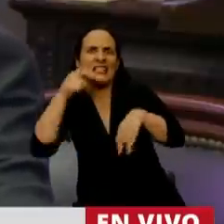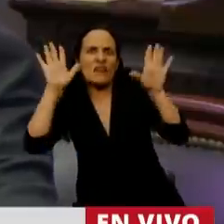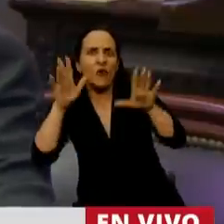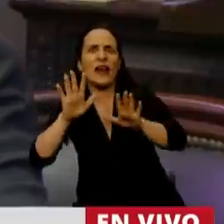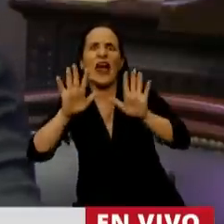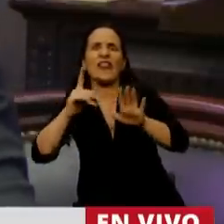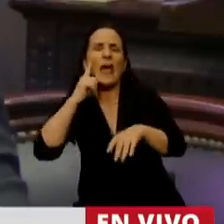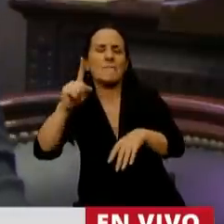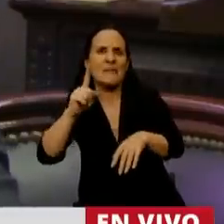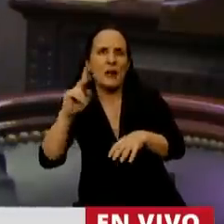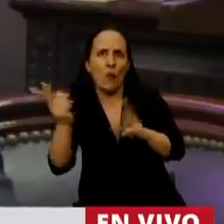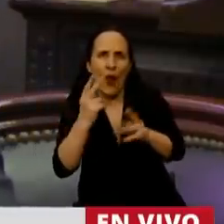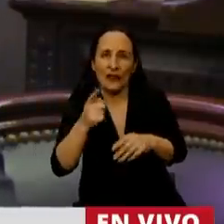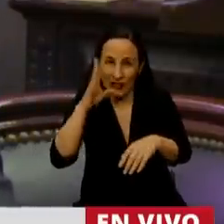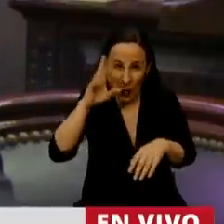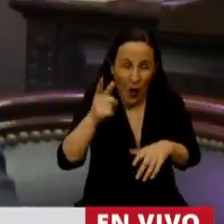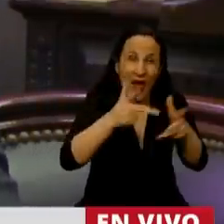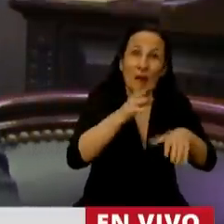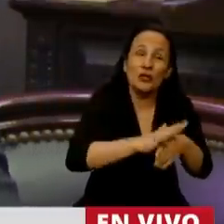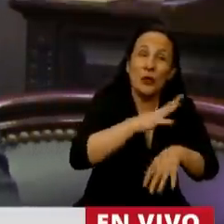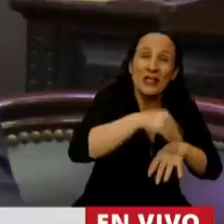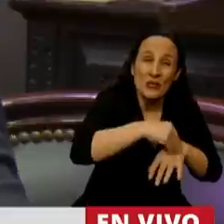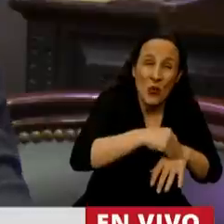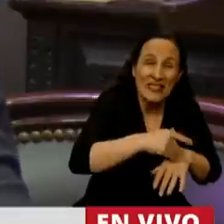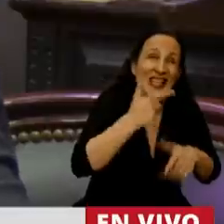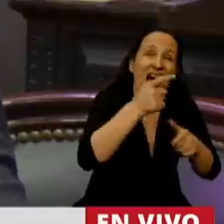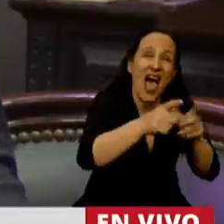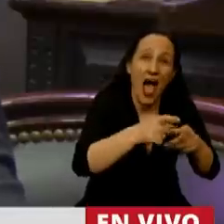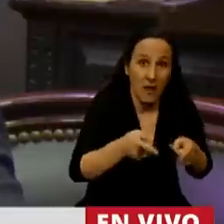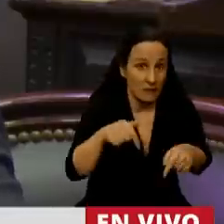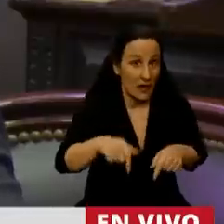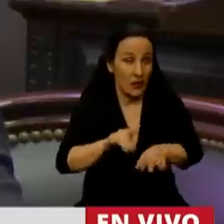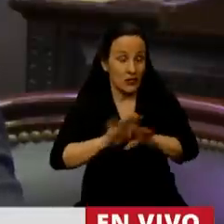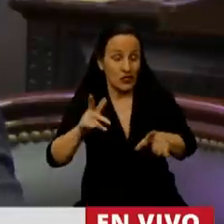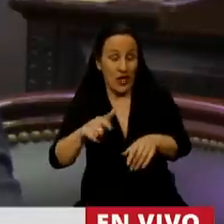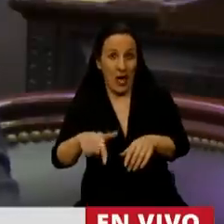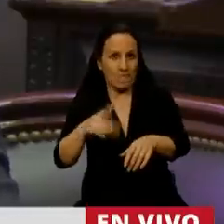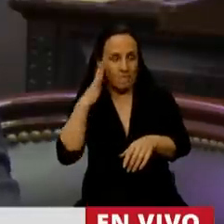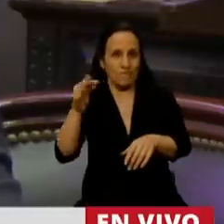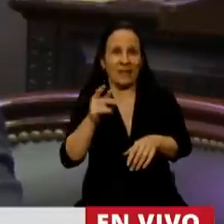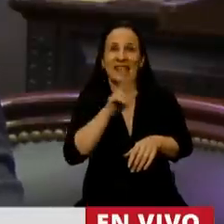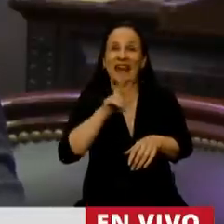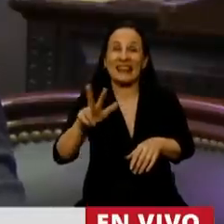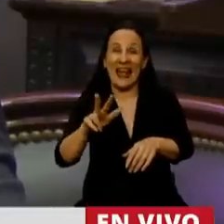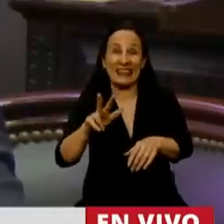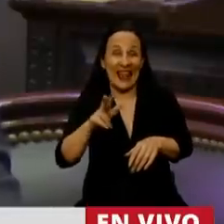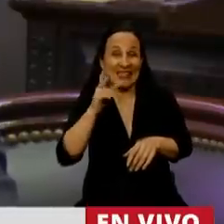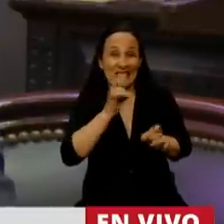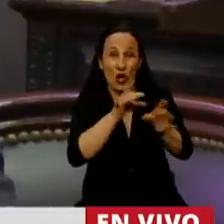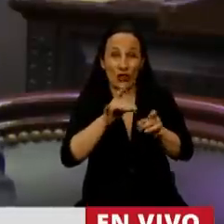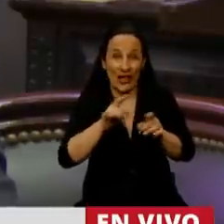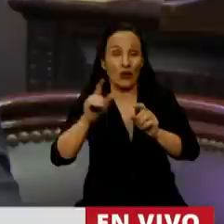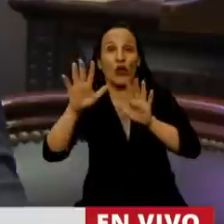cuando nos reíamos de suecia pasamos los 30 mil muertos 33 contagios diarios cada 100.000 habitantes